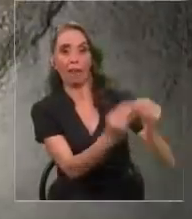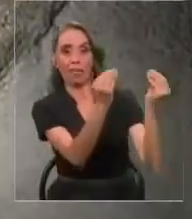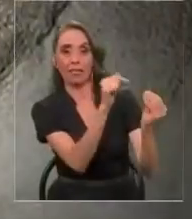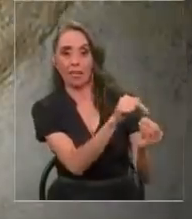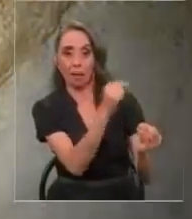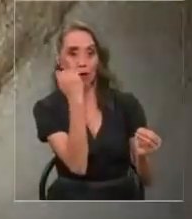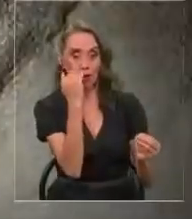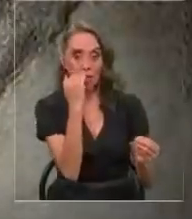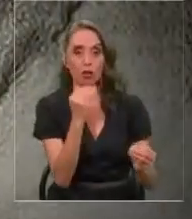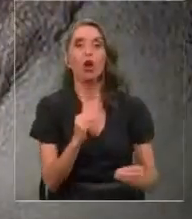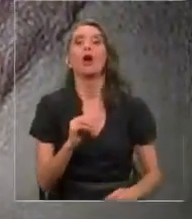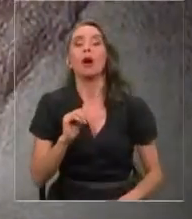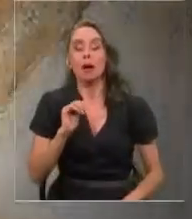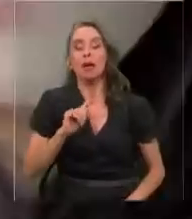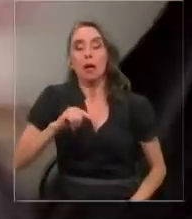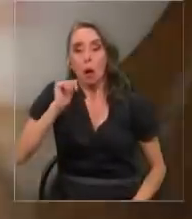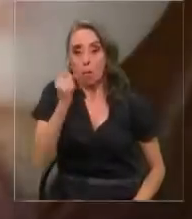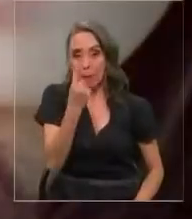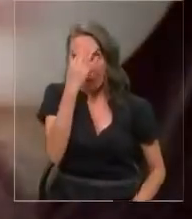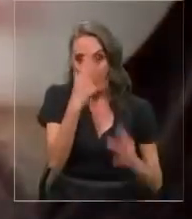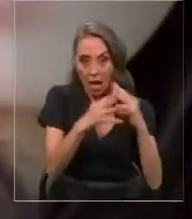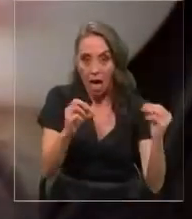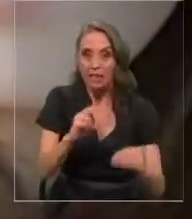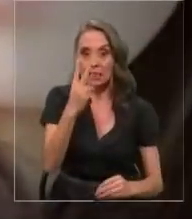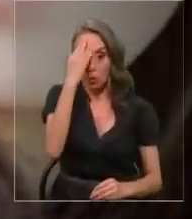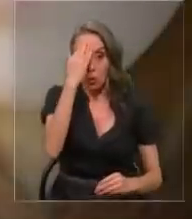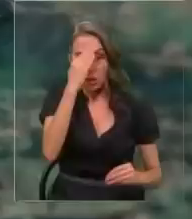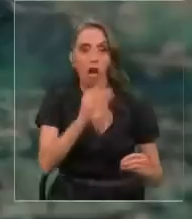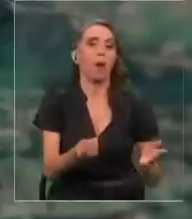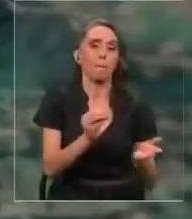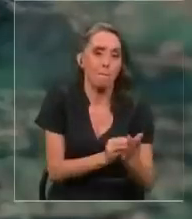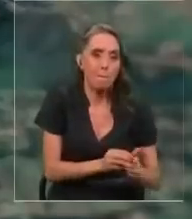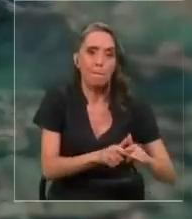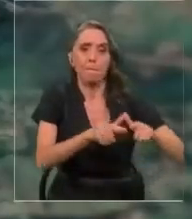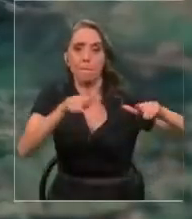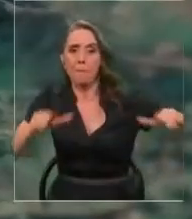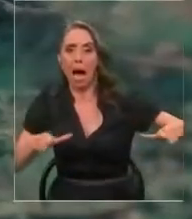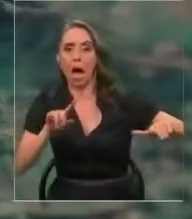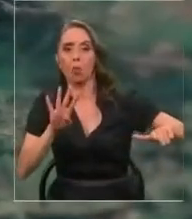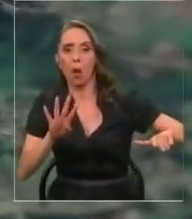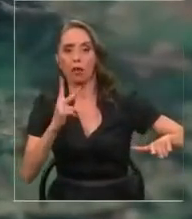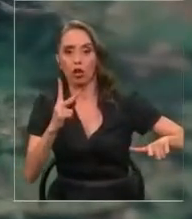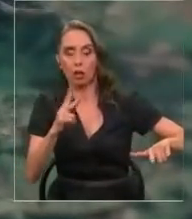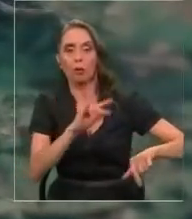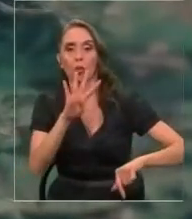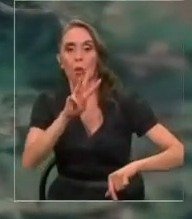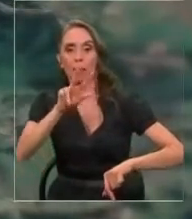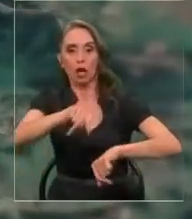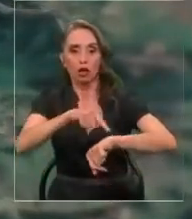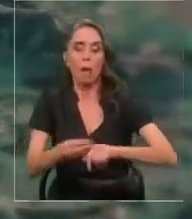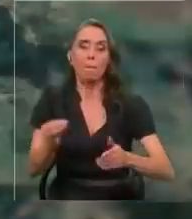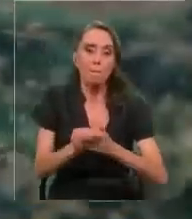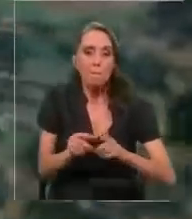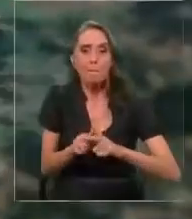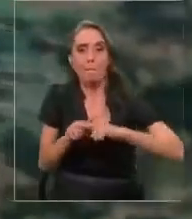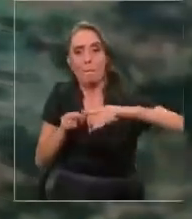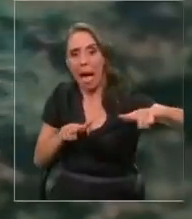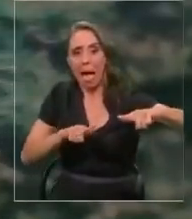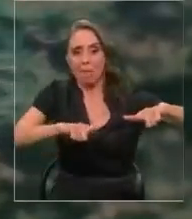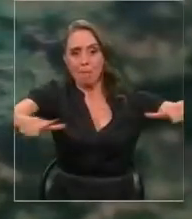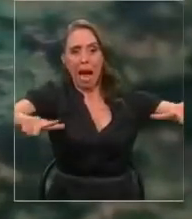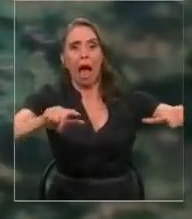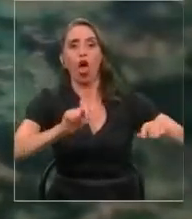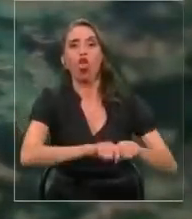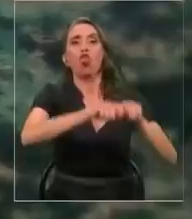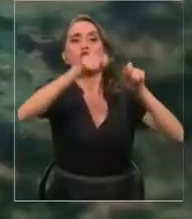desapareció. Era el segundo día de búsqueda y el rango iba en 4 kilómetros, 48 horas después el radio aumentó al doble de